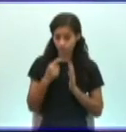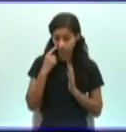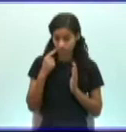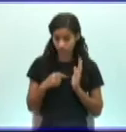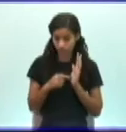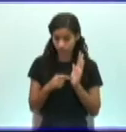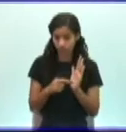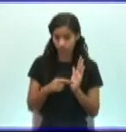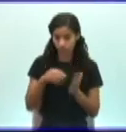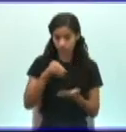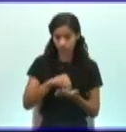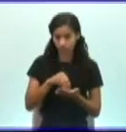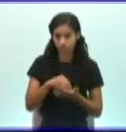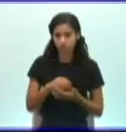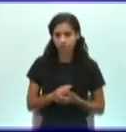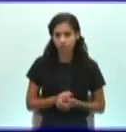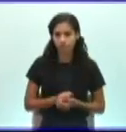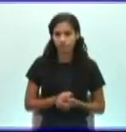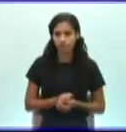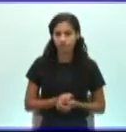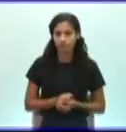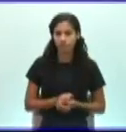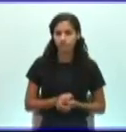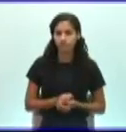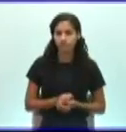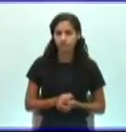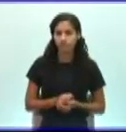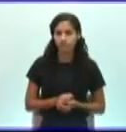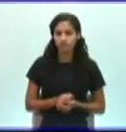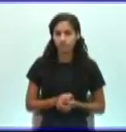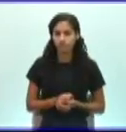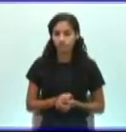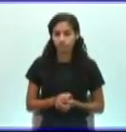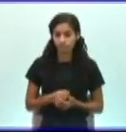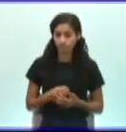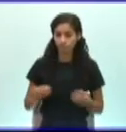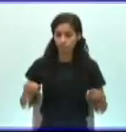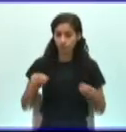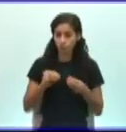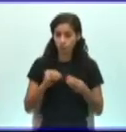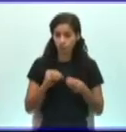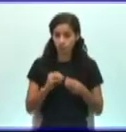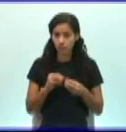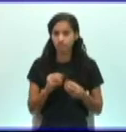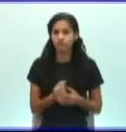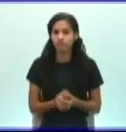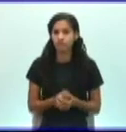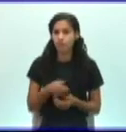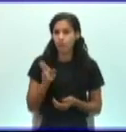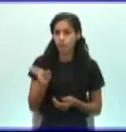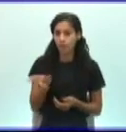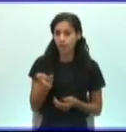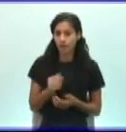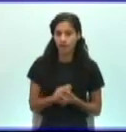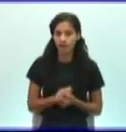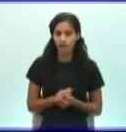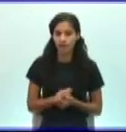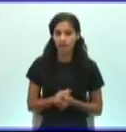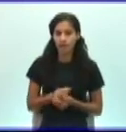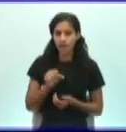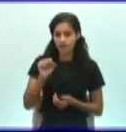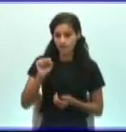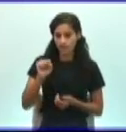a la ilustración que voy a mostrarles. Al combinar las consonantes P,